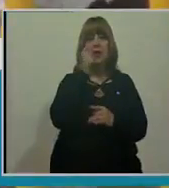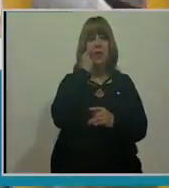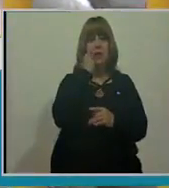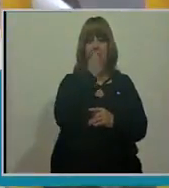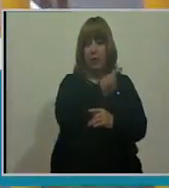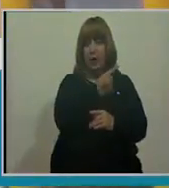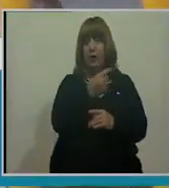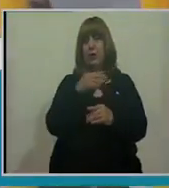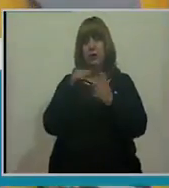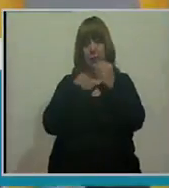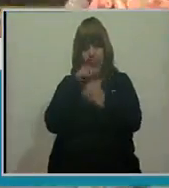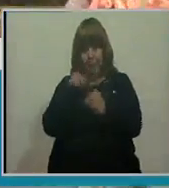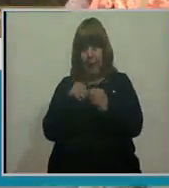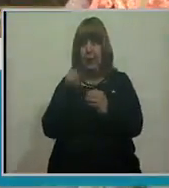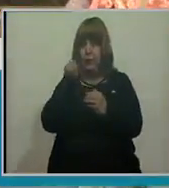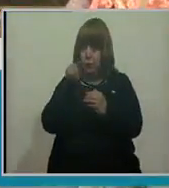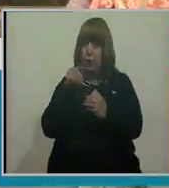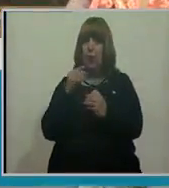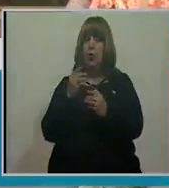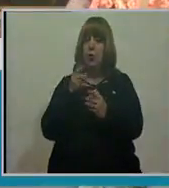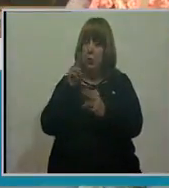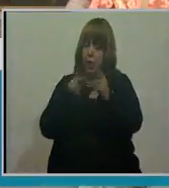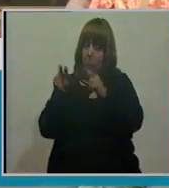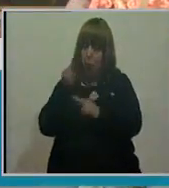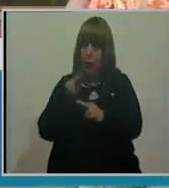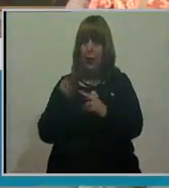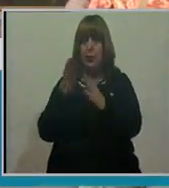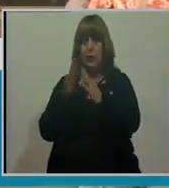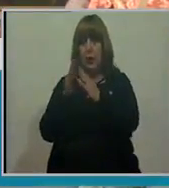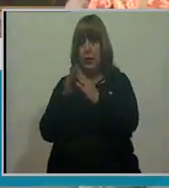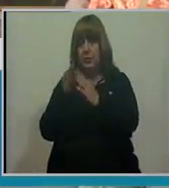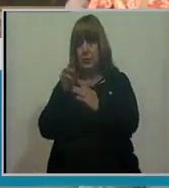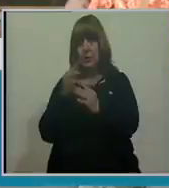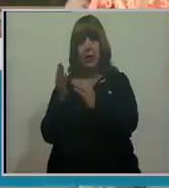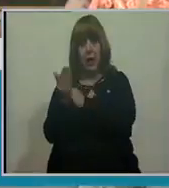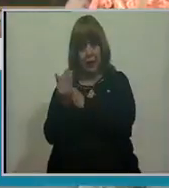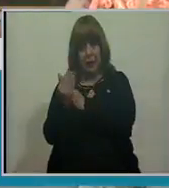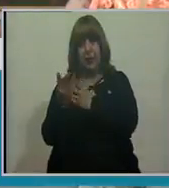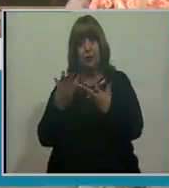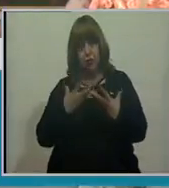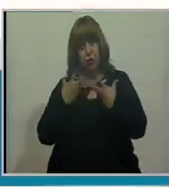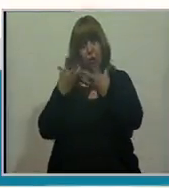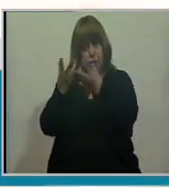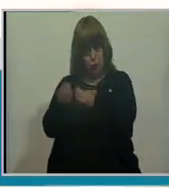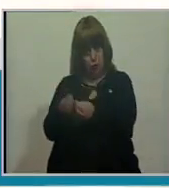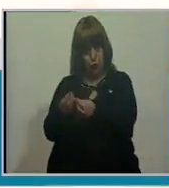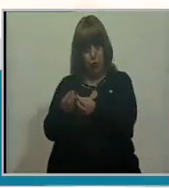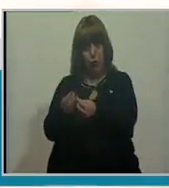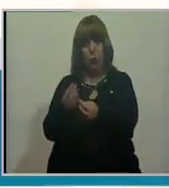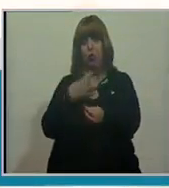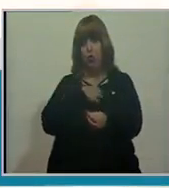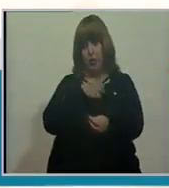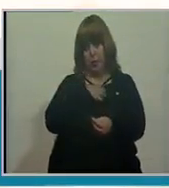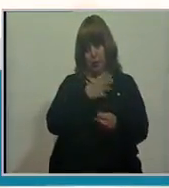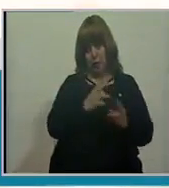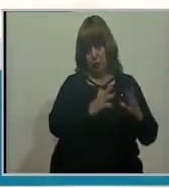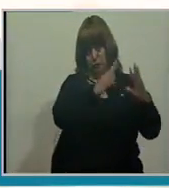nosotros. Los vamos a acompañar en todo. ¿Cuántos años tiene este edificio? 4 años. ¿Y tenía todo